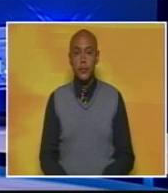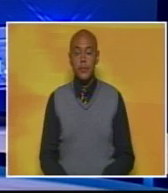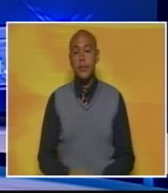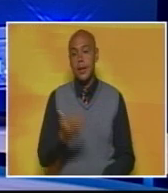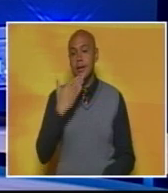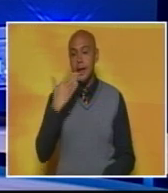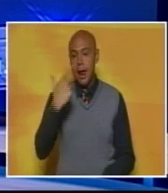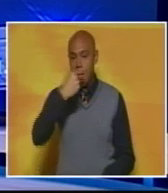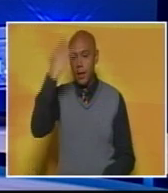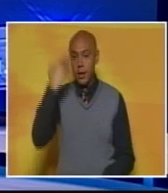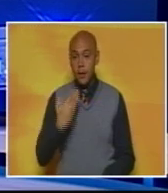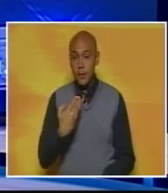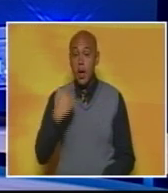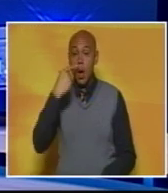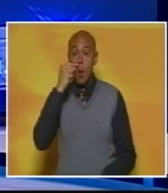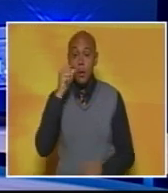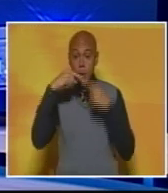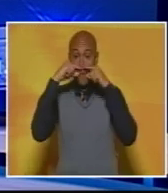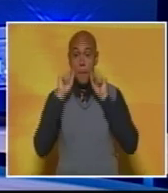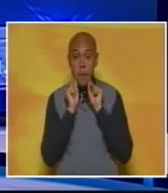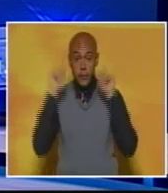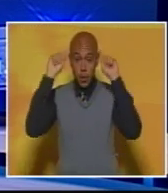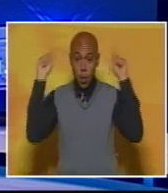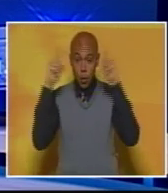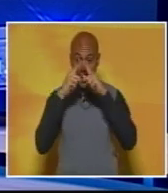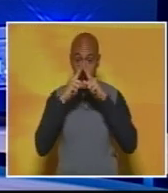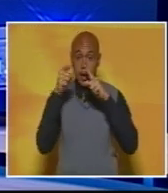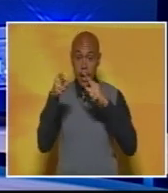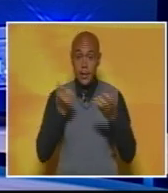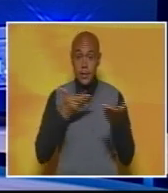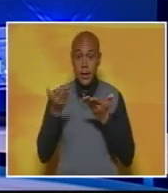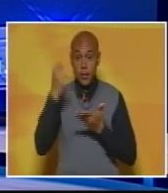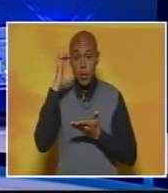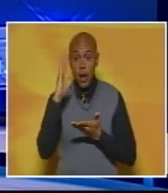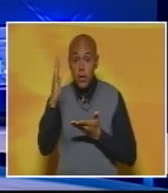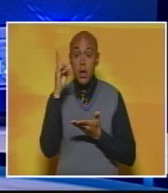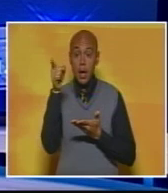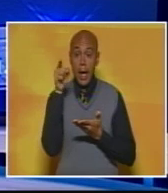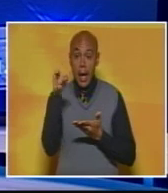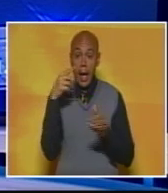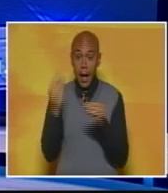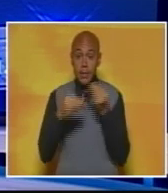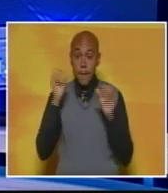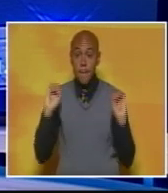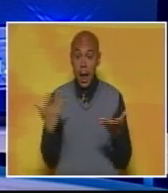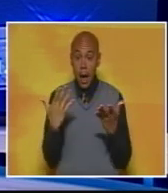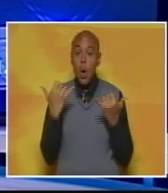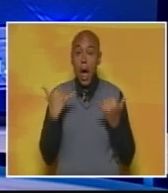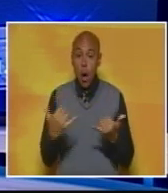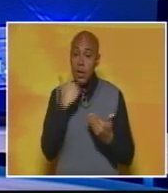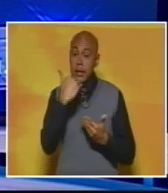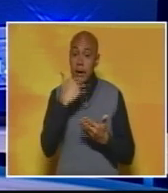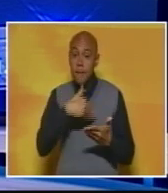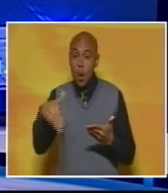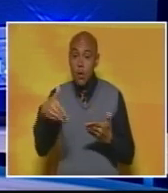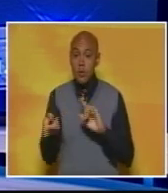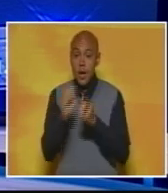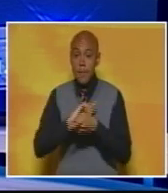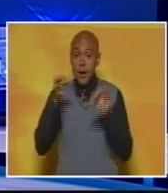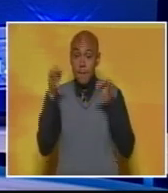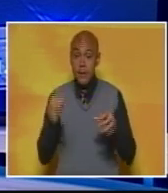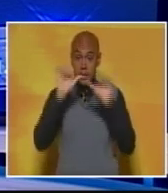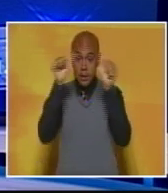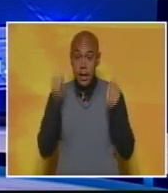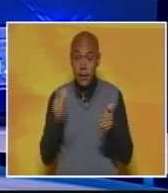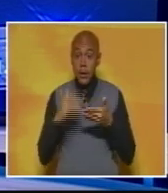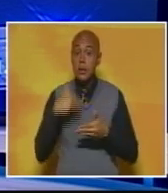Muchas gracias, Nieves. José Gregorio Hernández, el siervo de Dios, el santo milagroso de todos los venezolanos, camina hacia su beatificación. En la